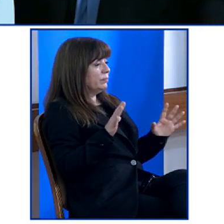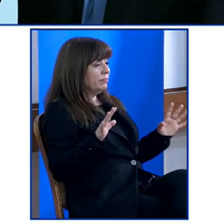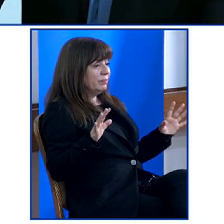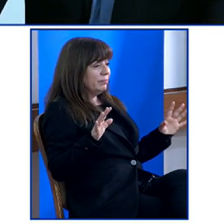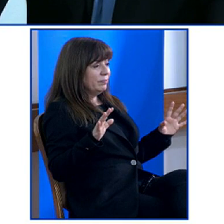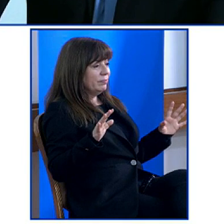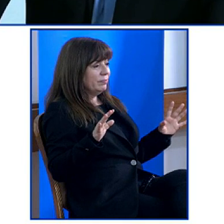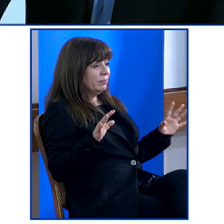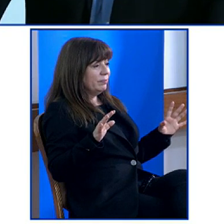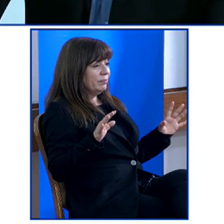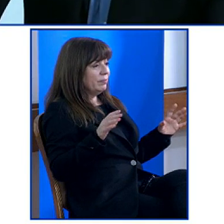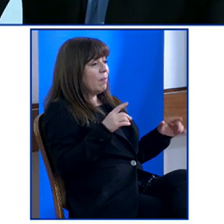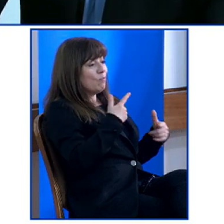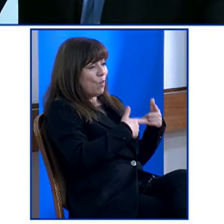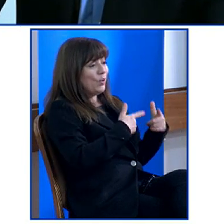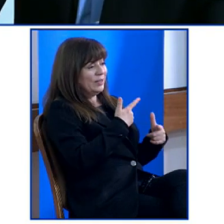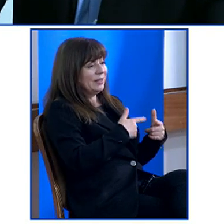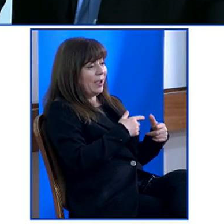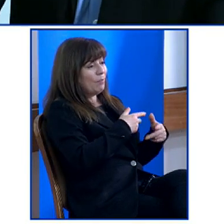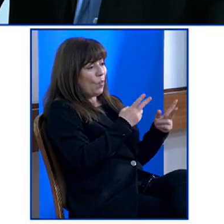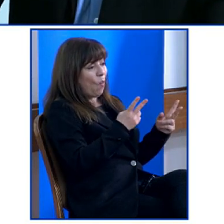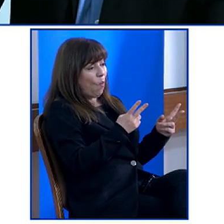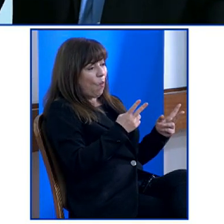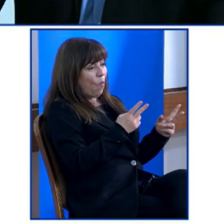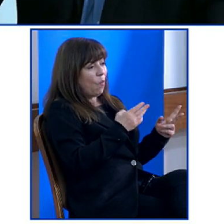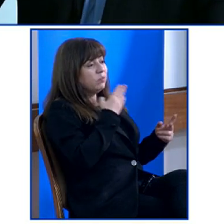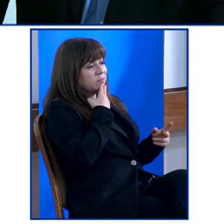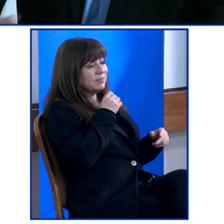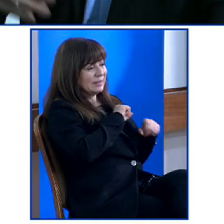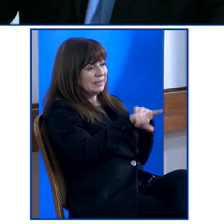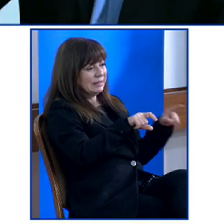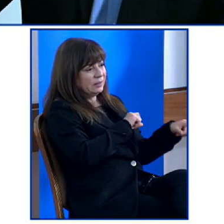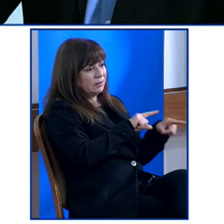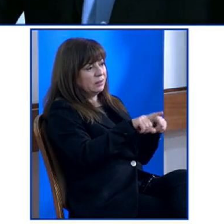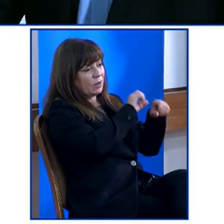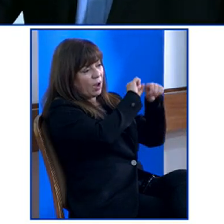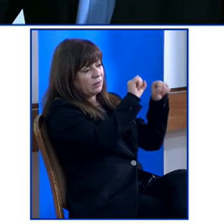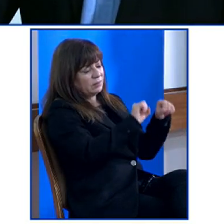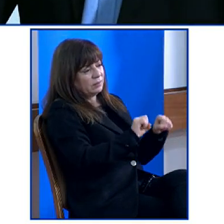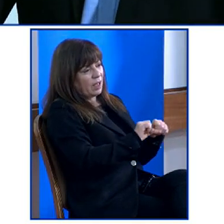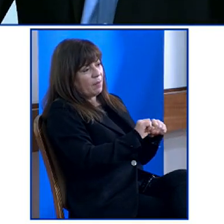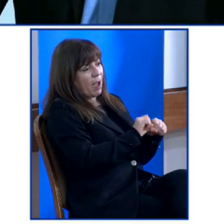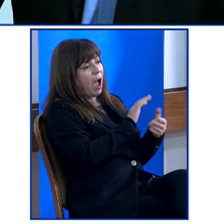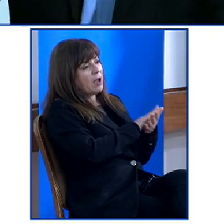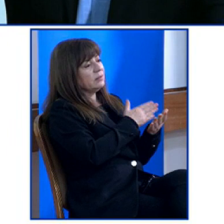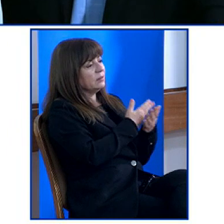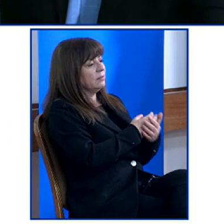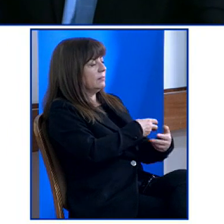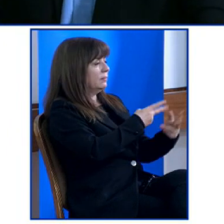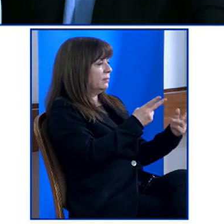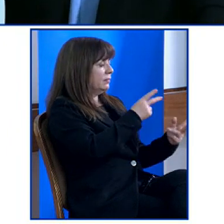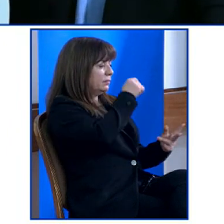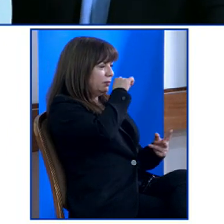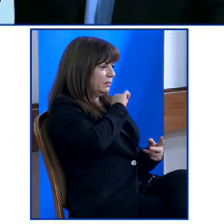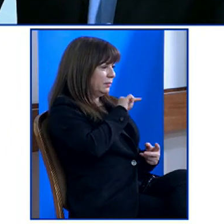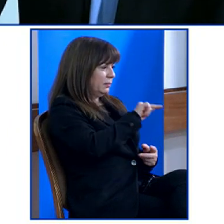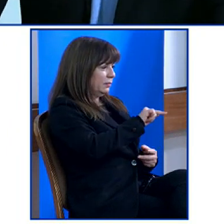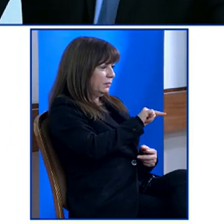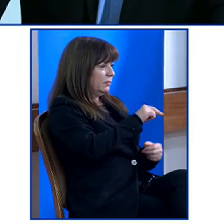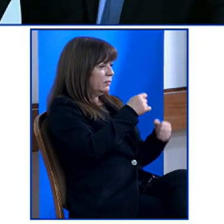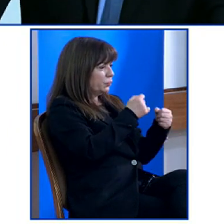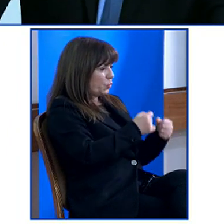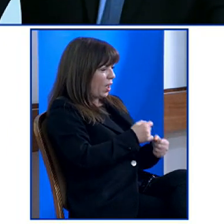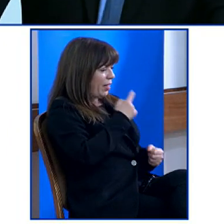tiene implicancia en la política pública, pero también en la gestión del sistema de salud público y privado. Con esto se